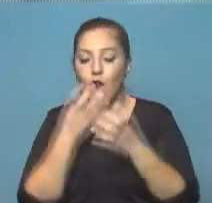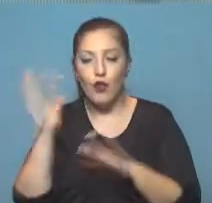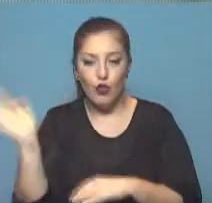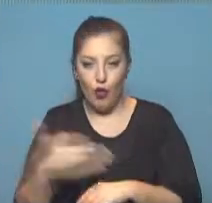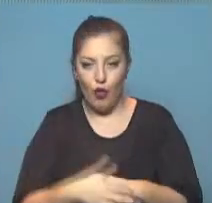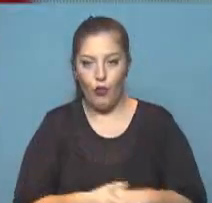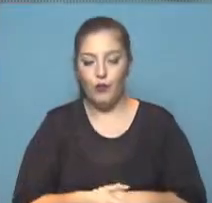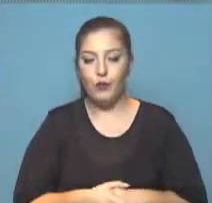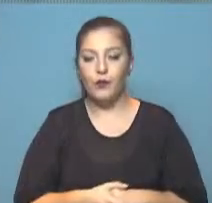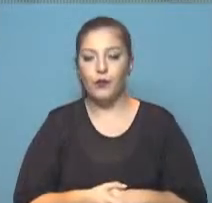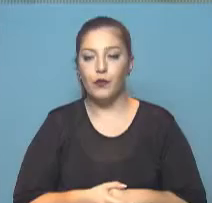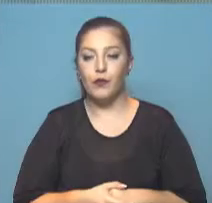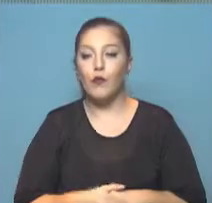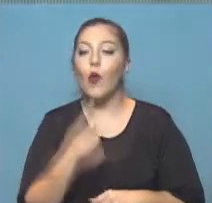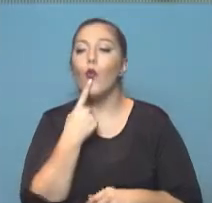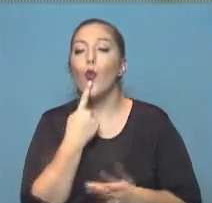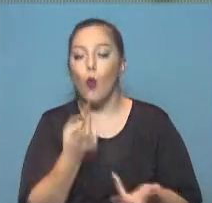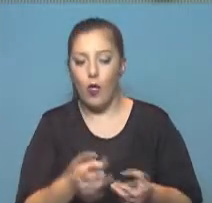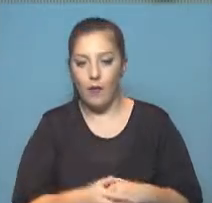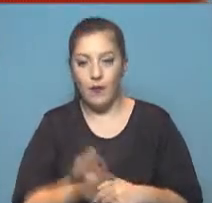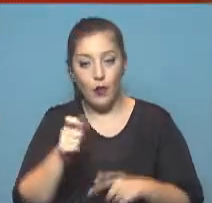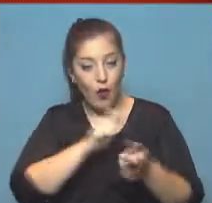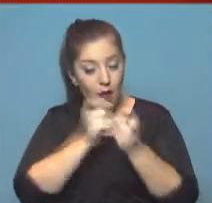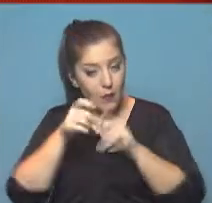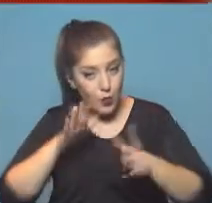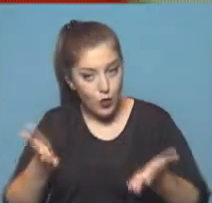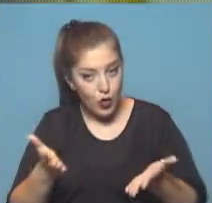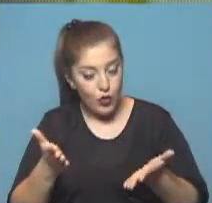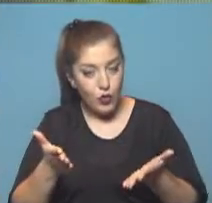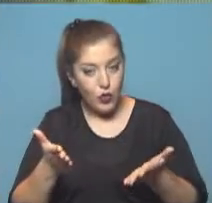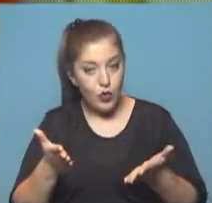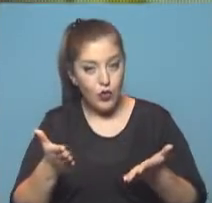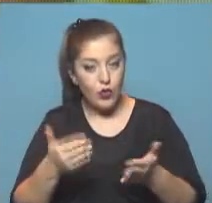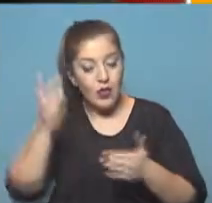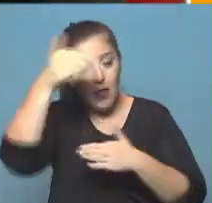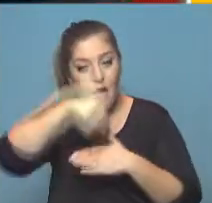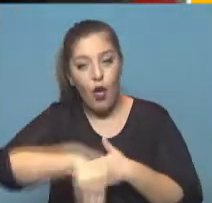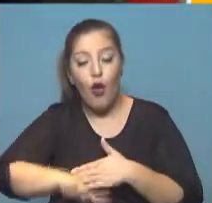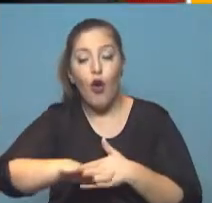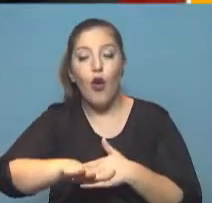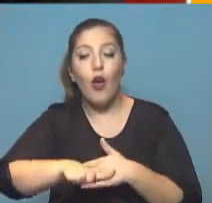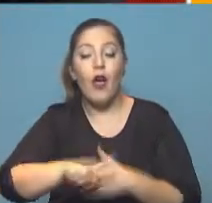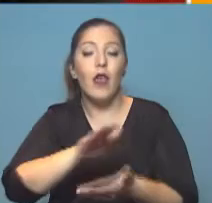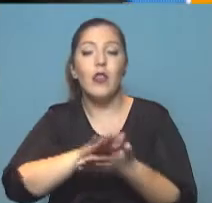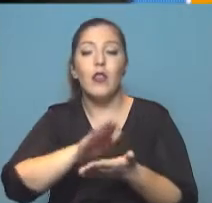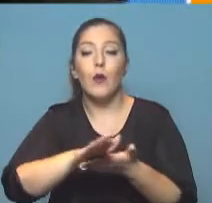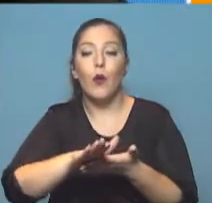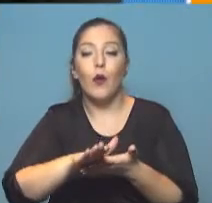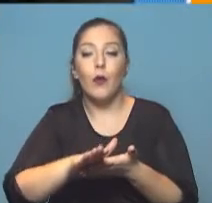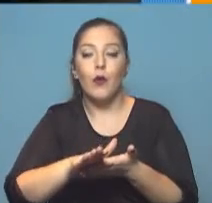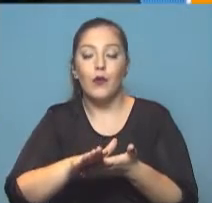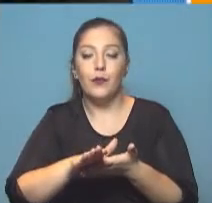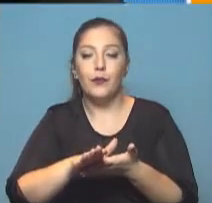que hicieron. La pregunta que te quería hacer, ¿esto cambia las circunstancias de ahora de este nuevo